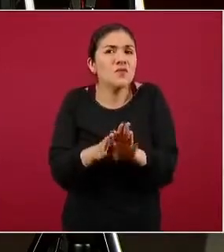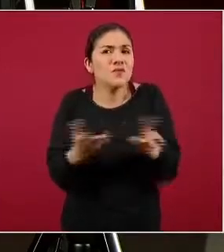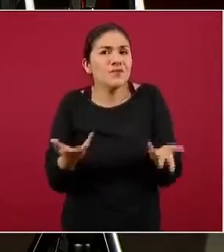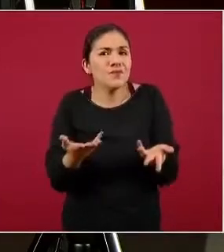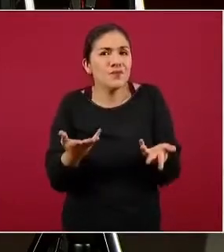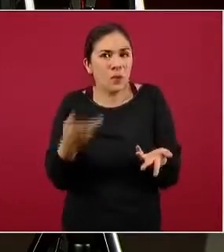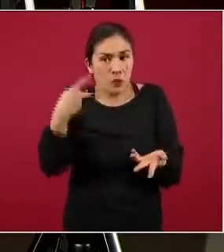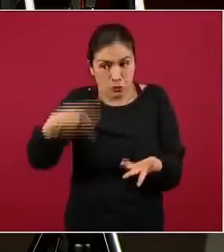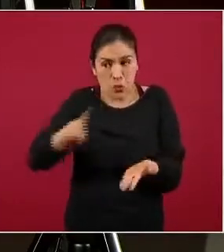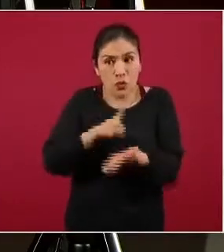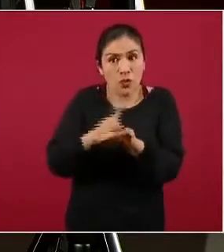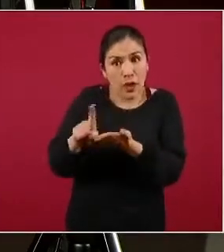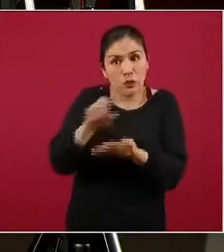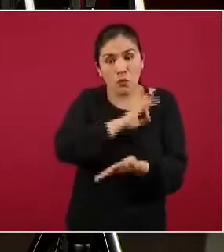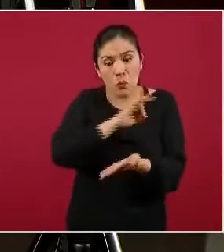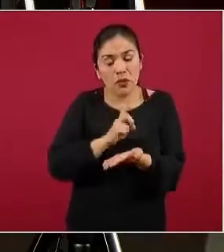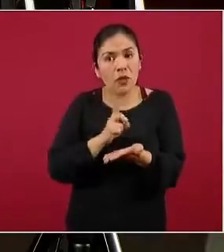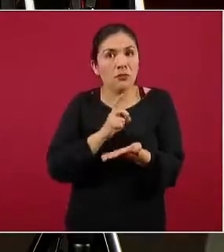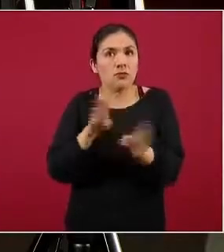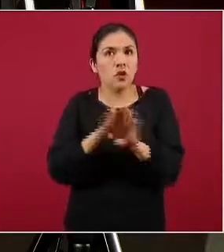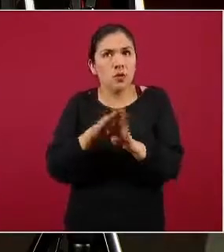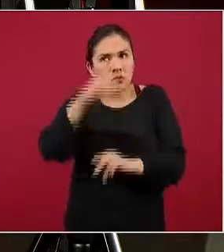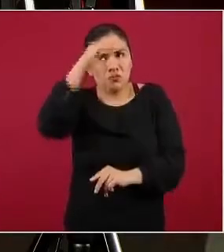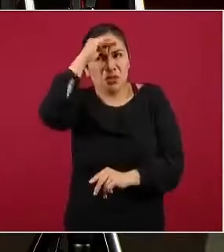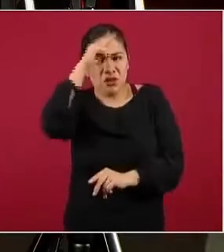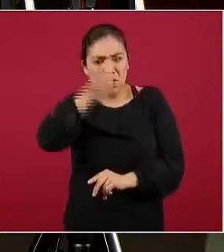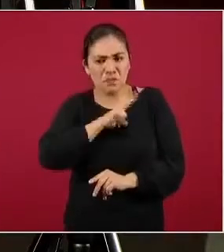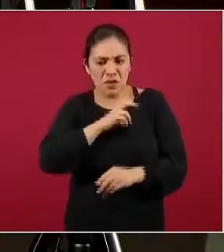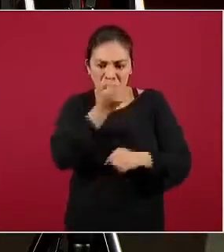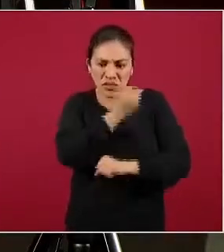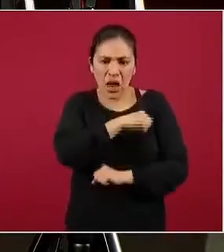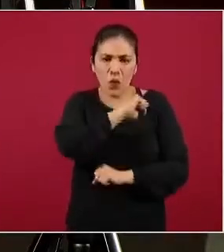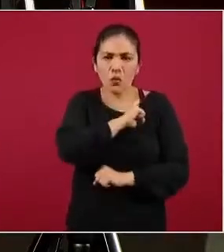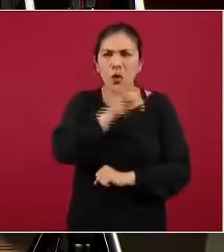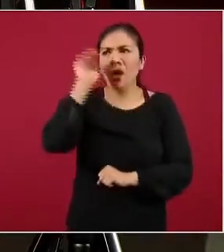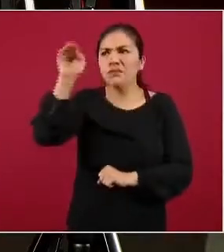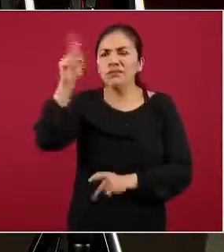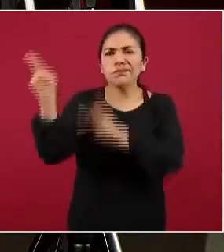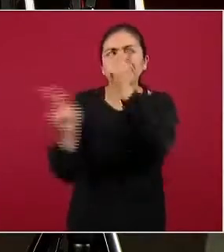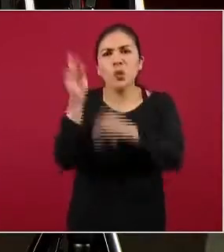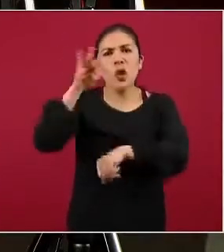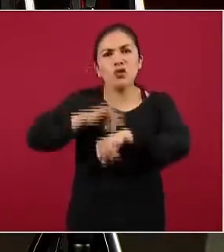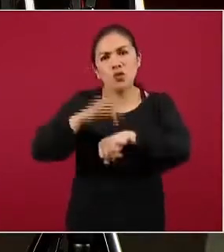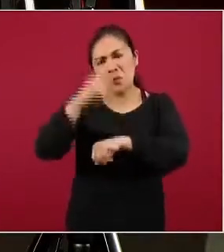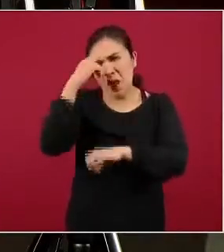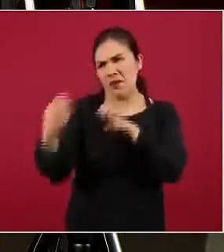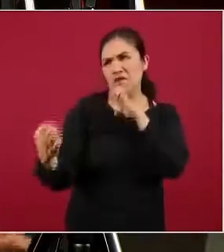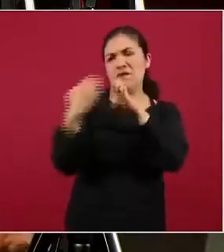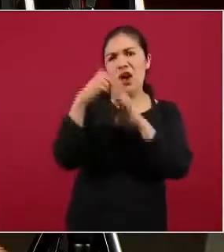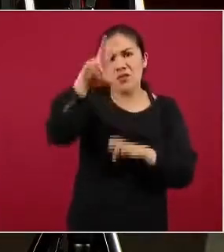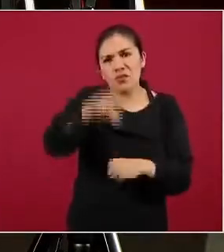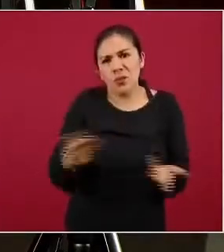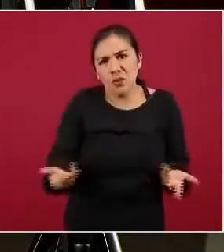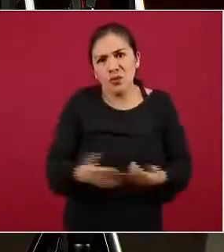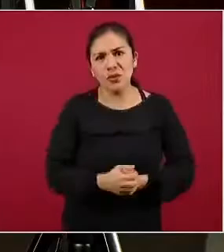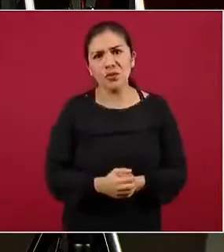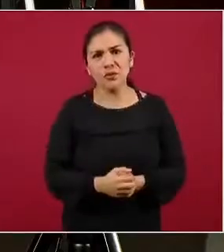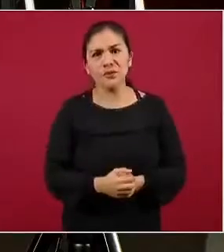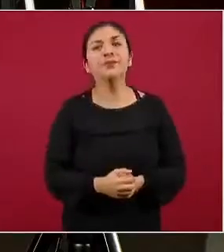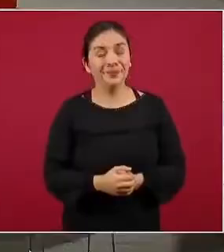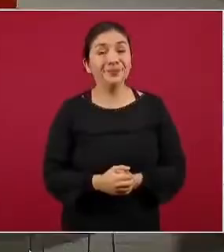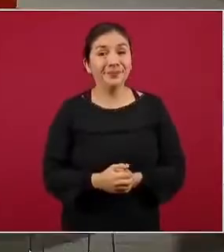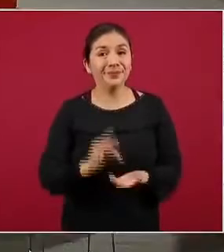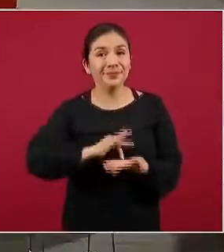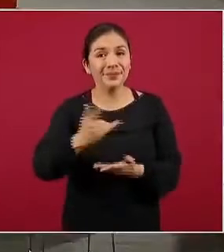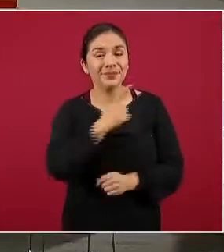el derecho de decidir sobre su salud y de cuestionar al médico y de que no los engañe. Perdón. Con